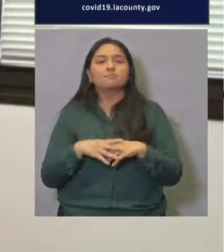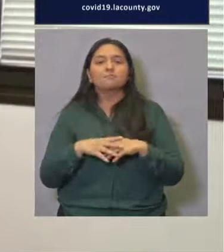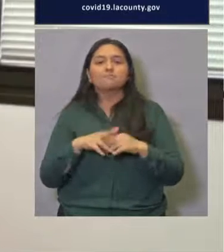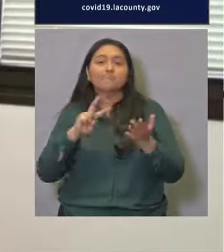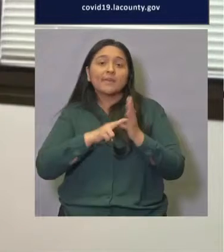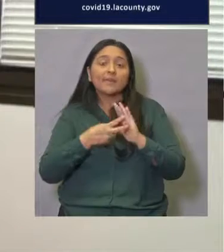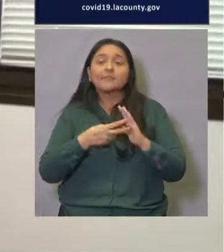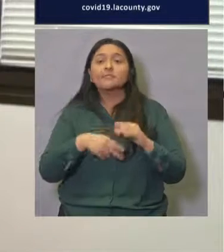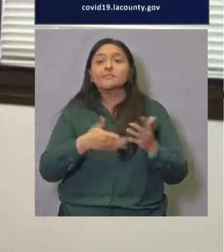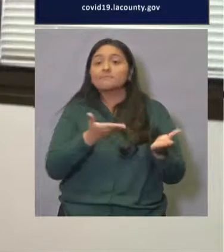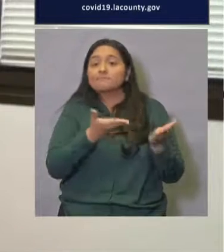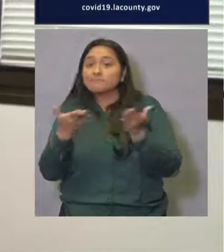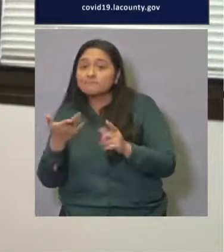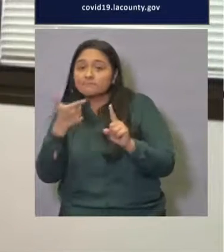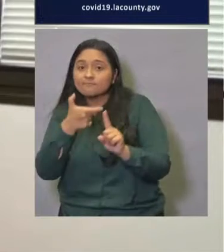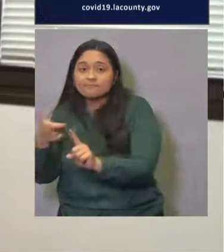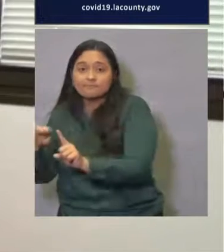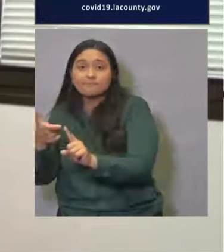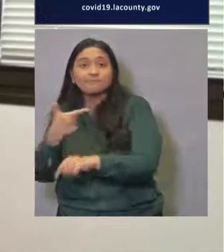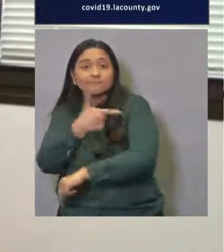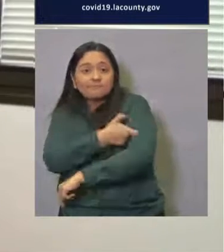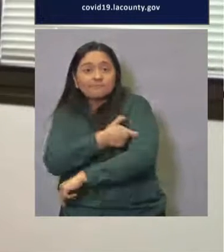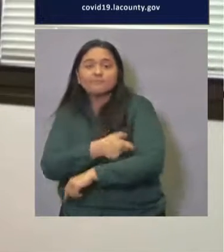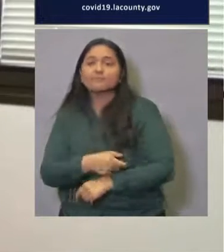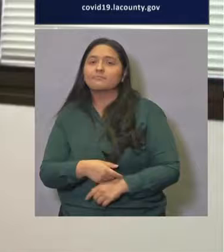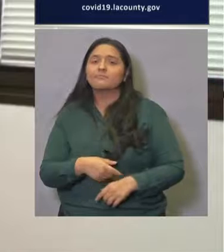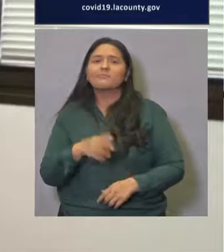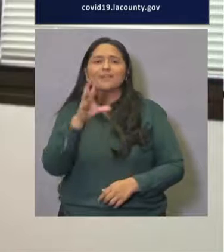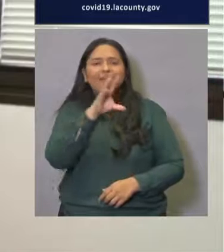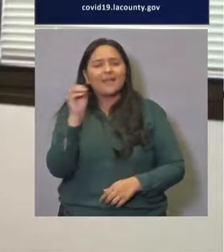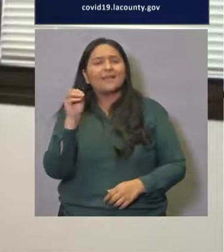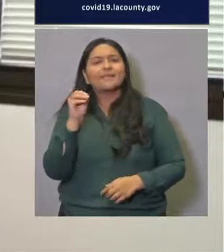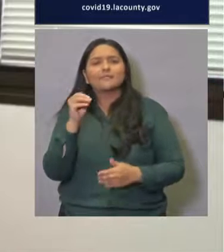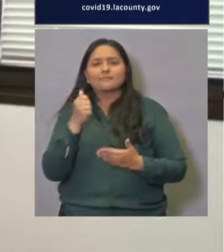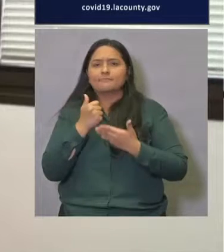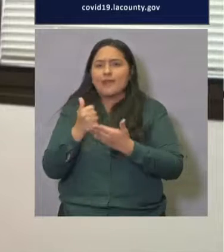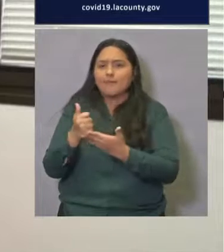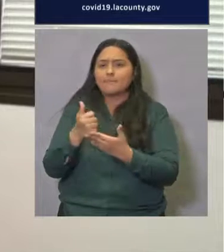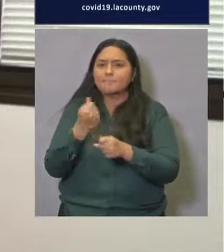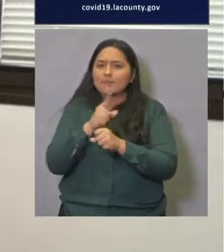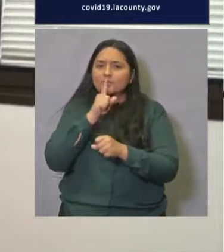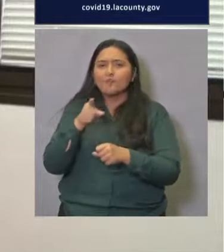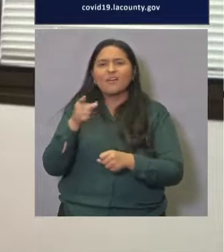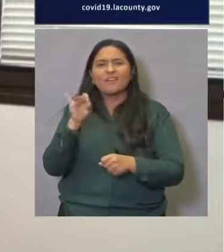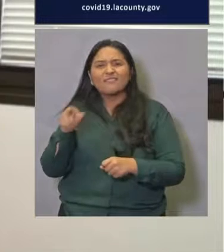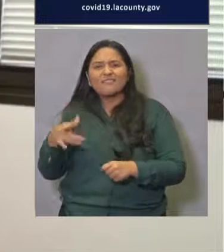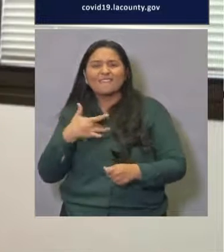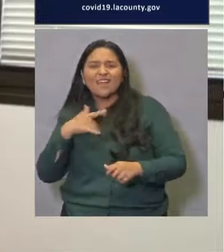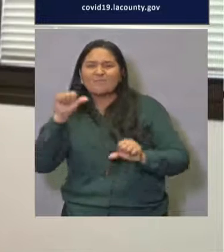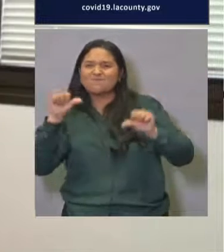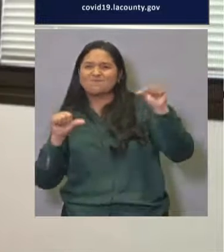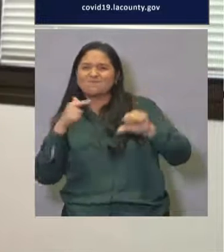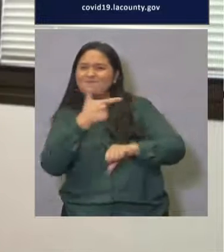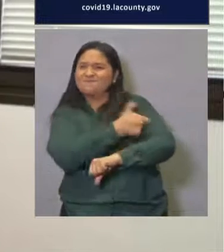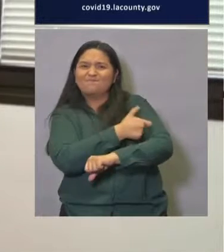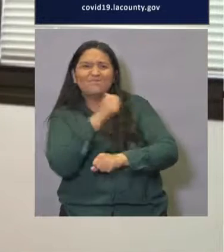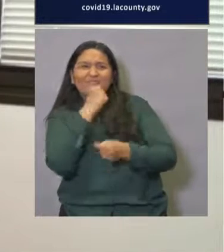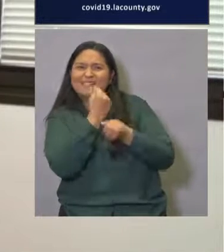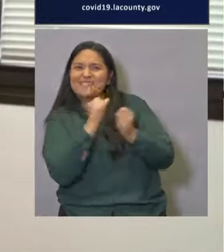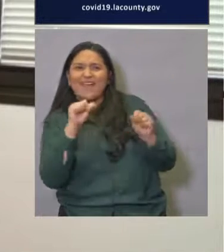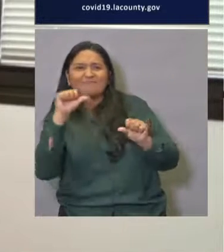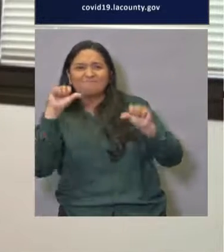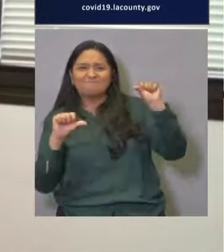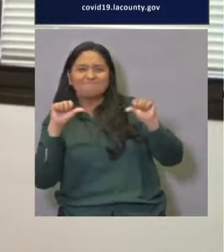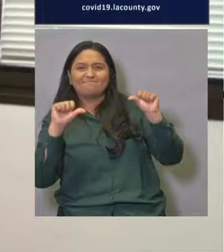vacuna directamente a ellos, pero también superar cualquier duda sobre las vacunas que puede estar haciendo que las personas